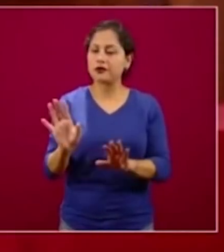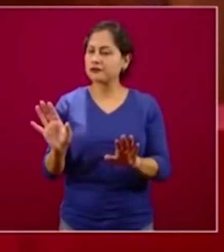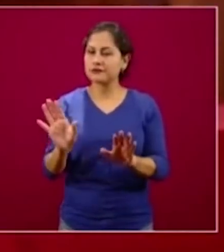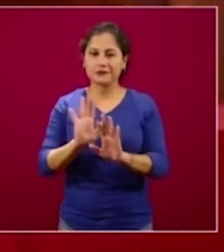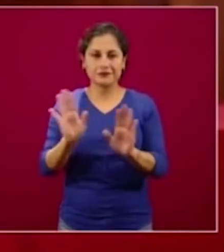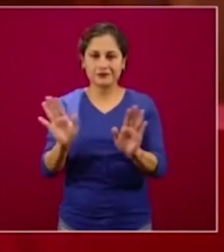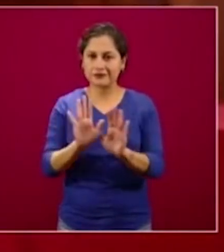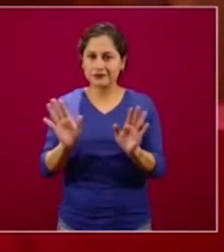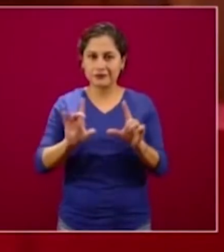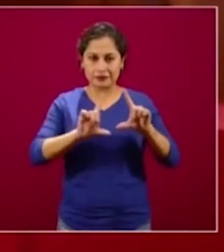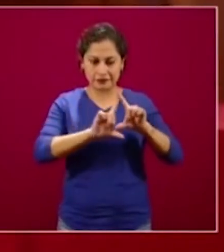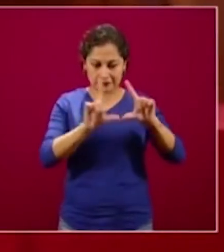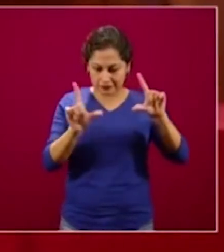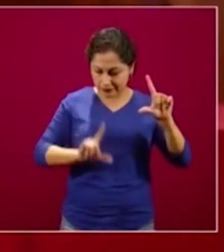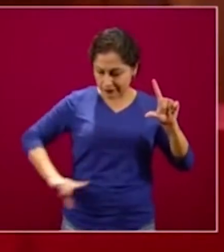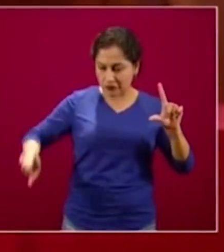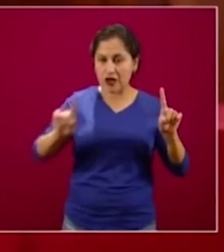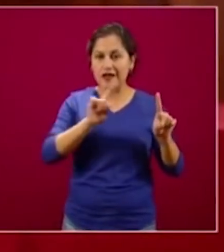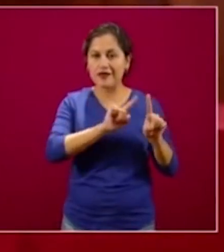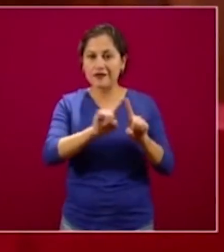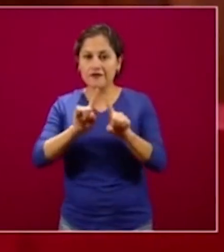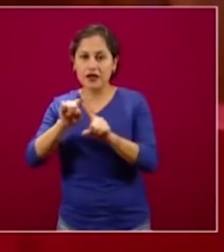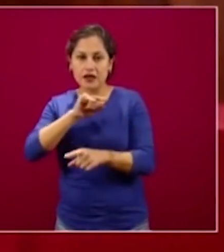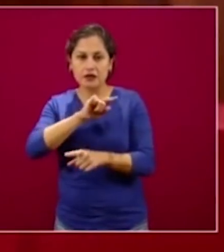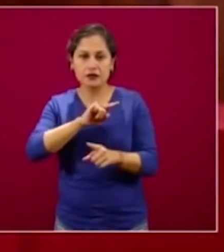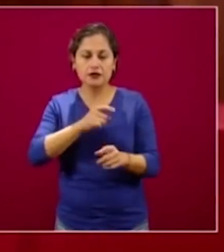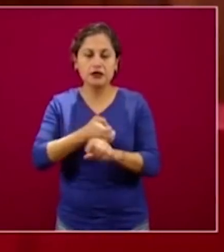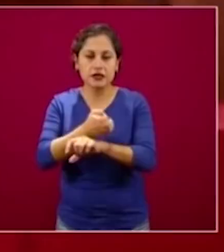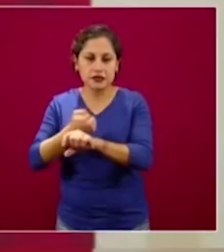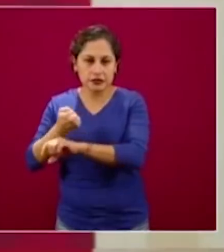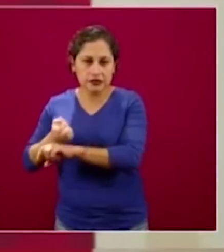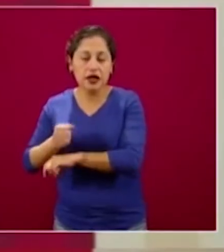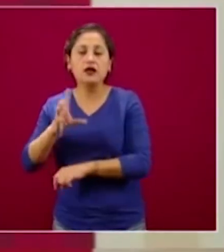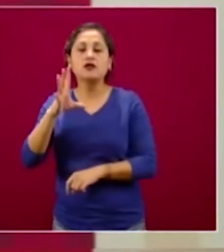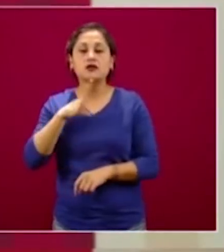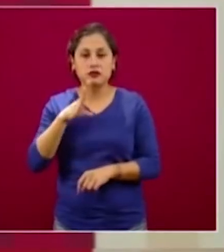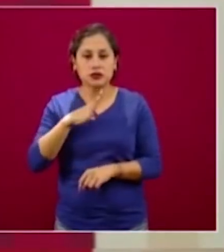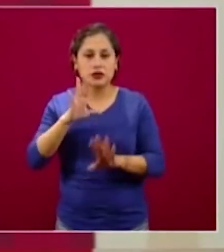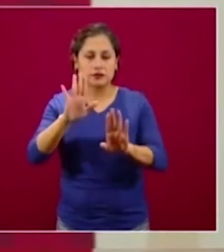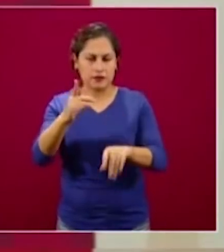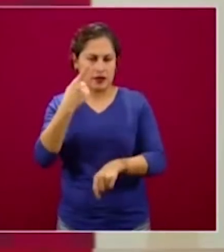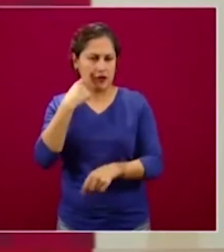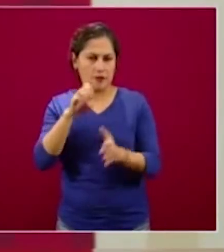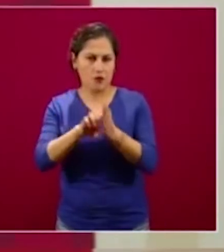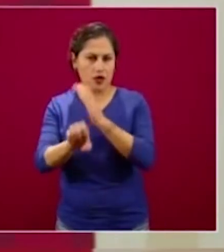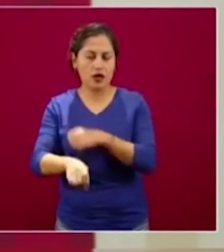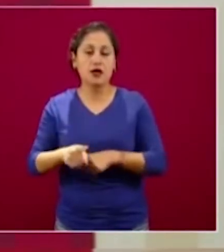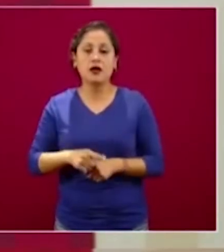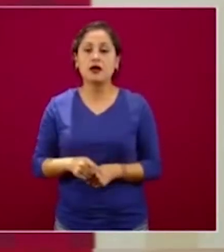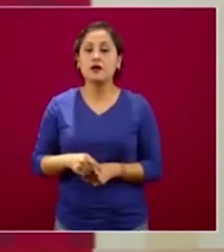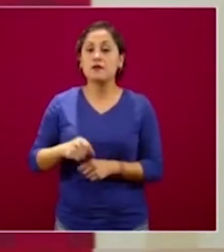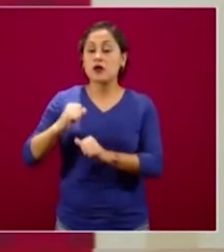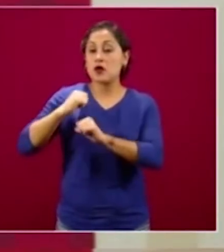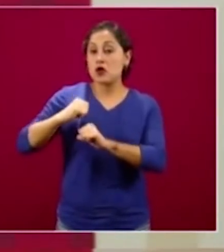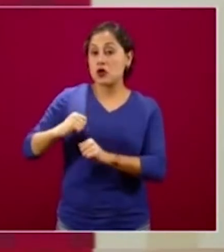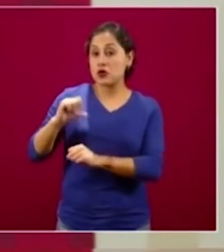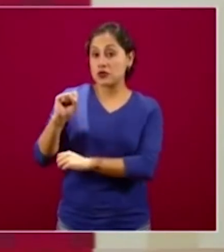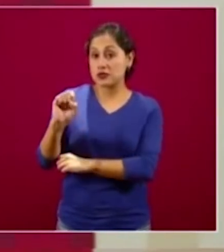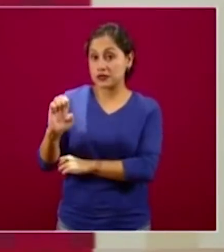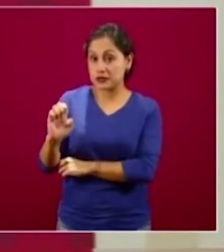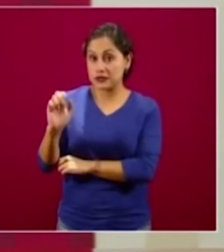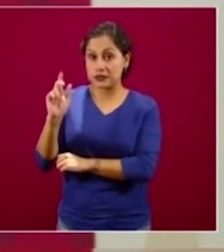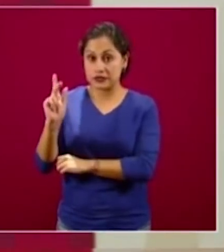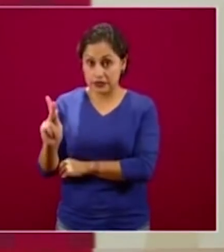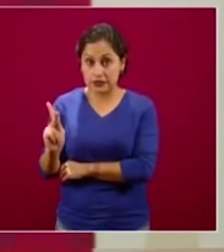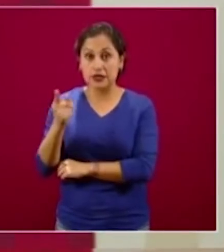muy poderosas en las entidades federativas. Quiero poner un ejemplo. La secretaria de Educación Pública de Zacatecas